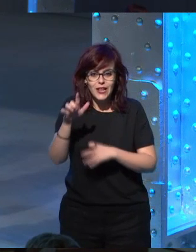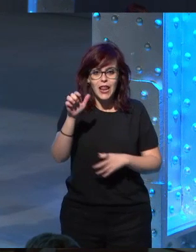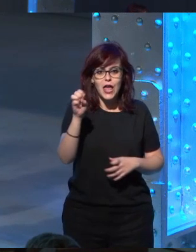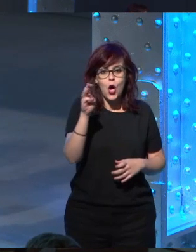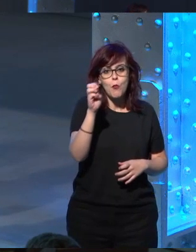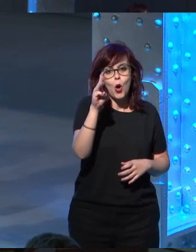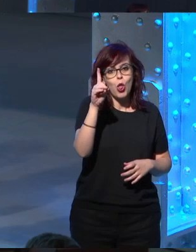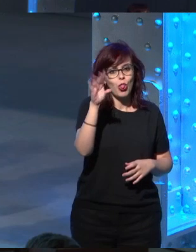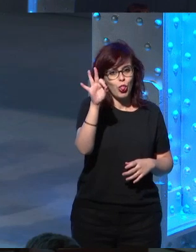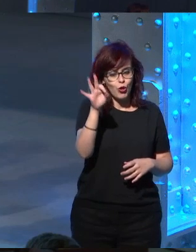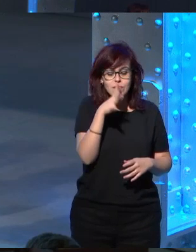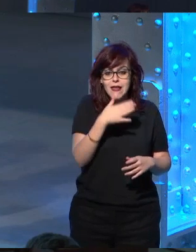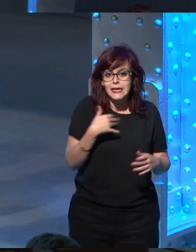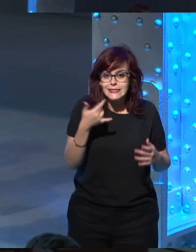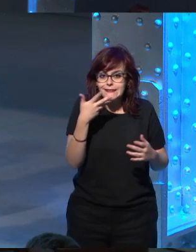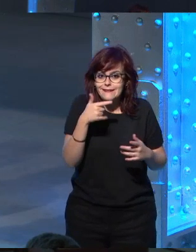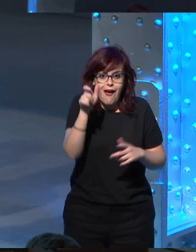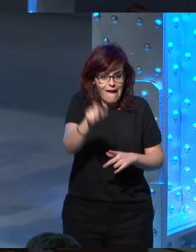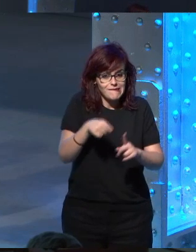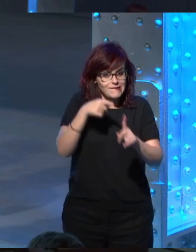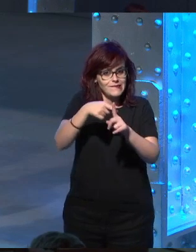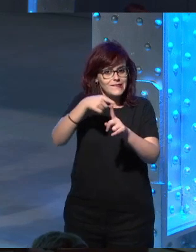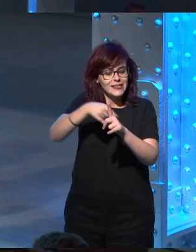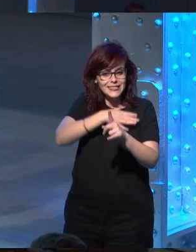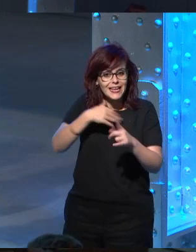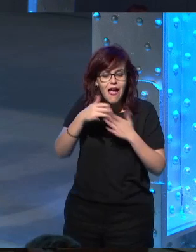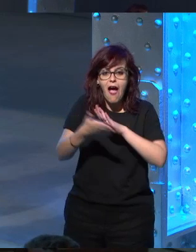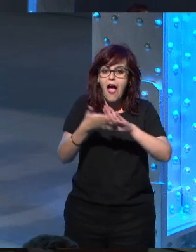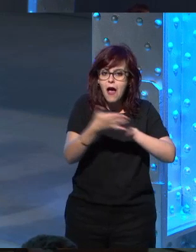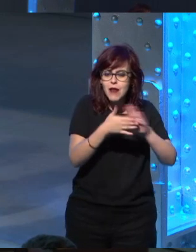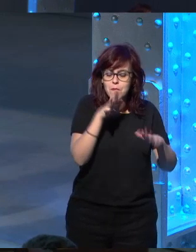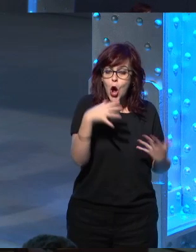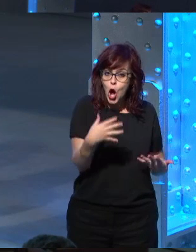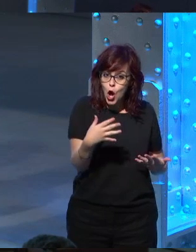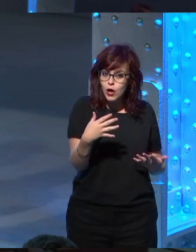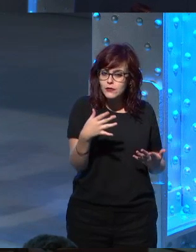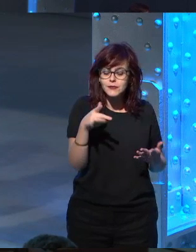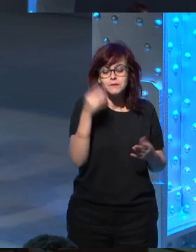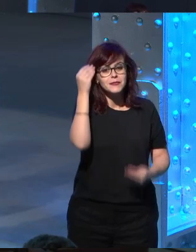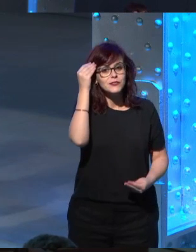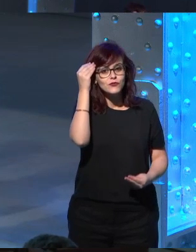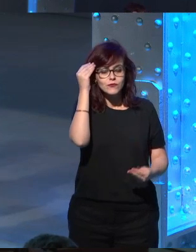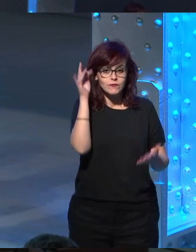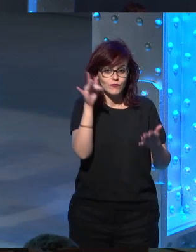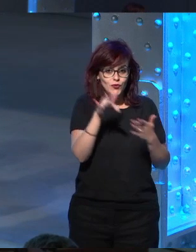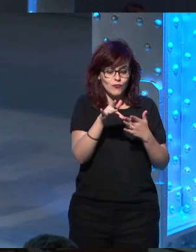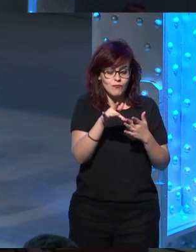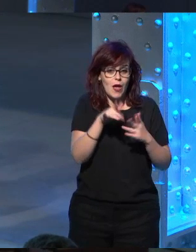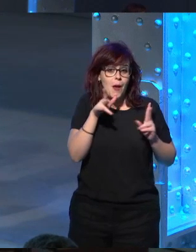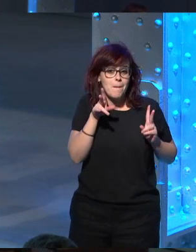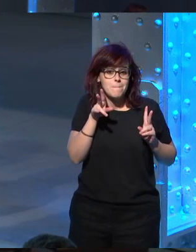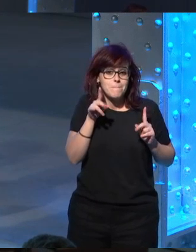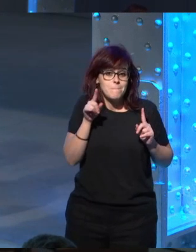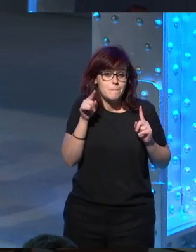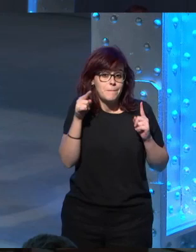Leopoldo. Y que teníais muchas ganas de hablar con él, porque él fue, creo que, un pionero en explicar